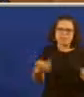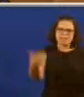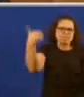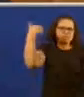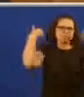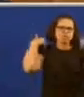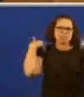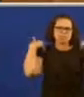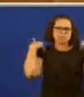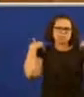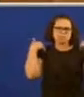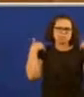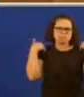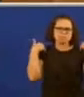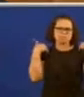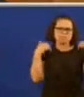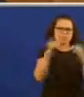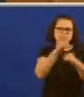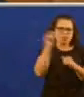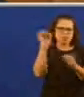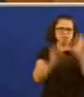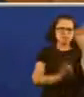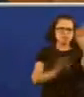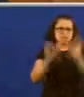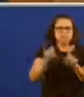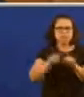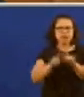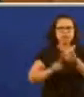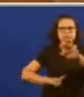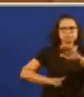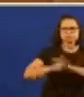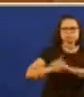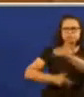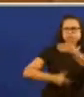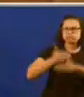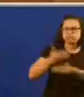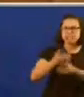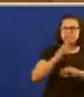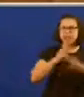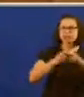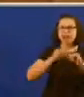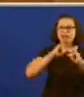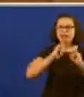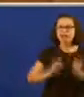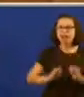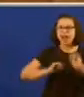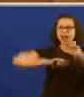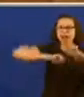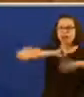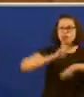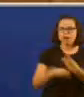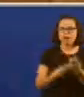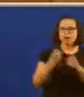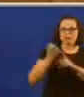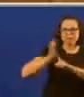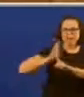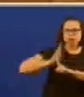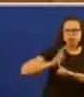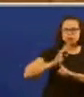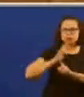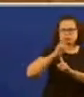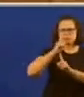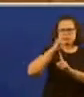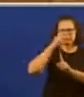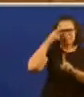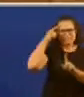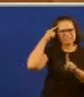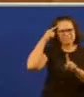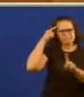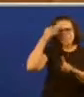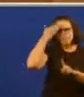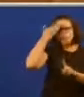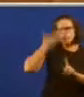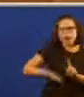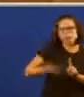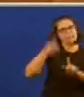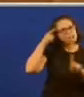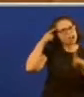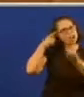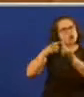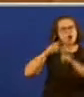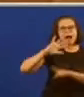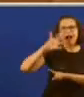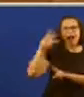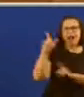o desenvolvemento da enerxía eólica das renovables do noso país que sabe que é clave para poder loitar contra o cambio